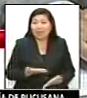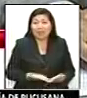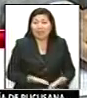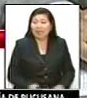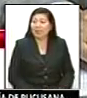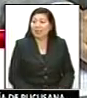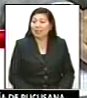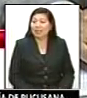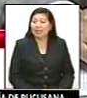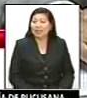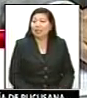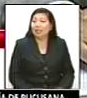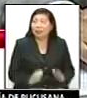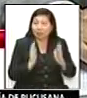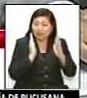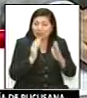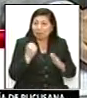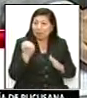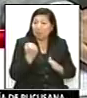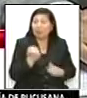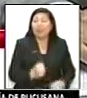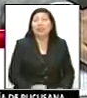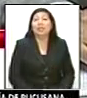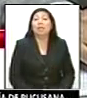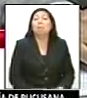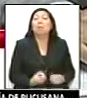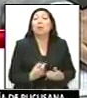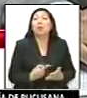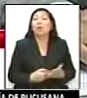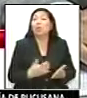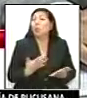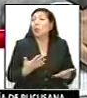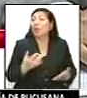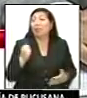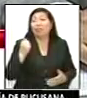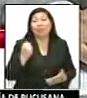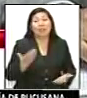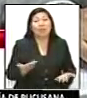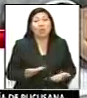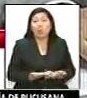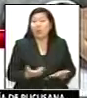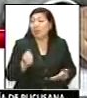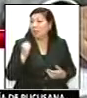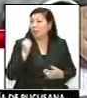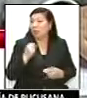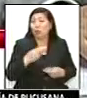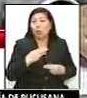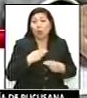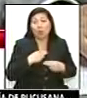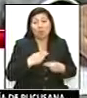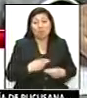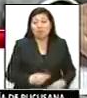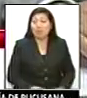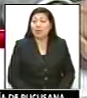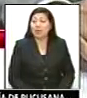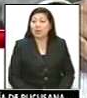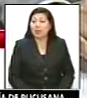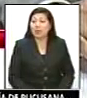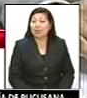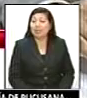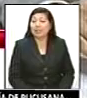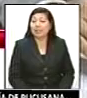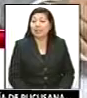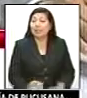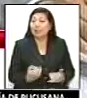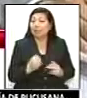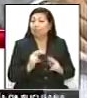no puede haber concentración de poder, porque entonces no hay derechos humanos. Y si no hay derechos humanos, no hay constitución. Entonces,